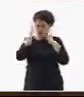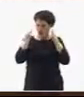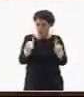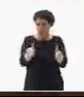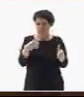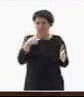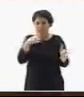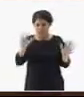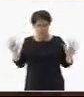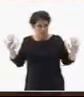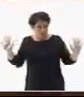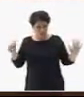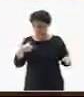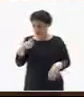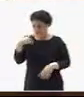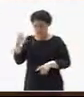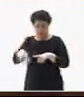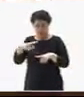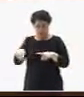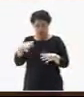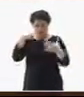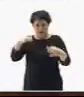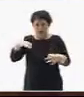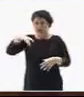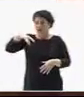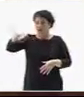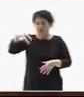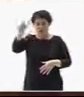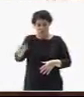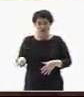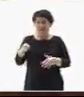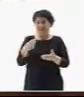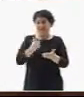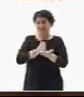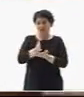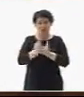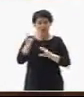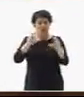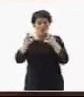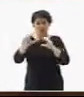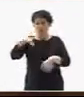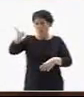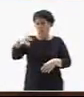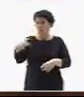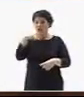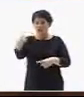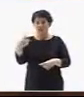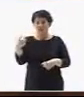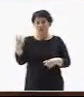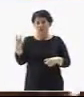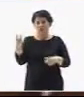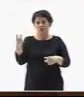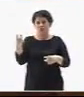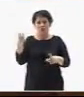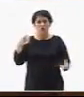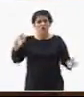Aquí el único que en los medios de comunicación ha expresado una línea roja para sentarnos a hablar y llegar a